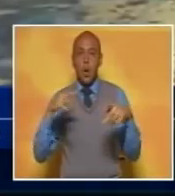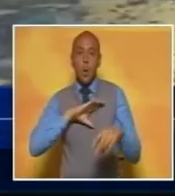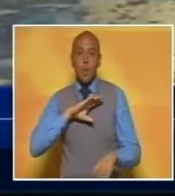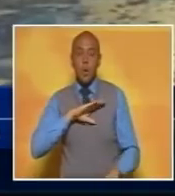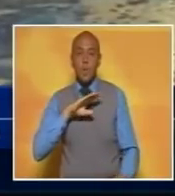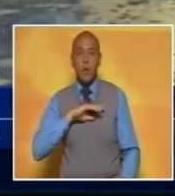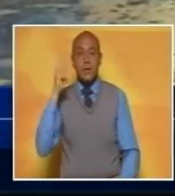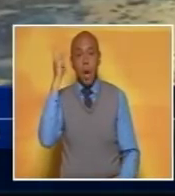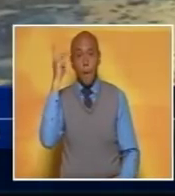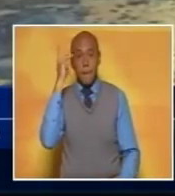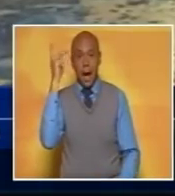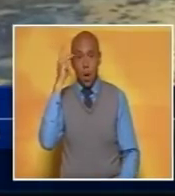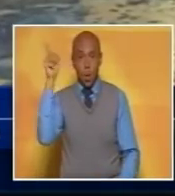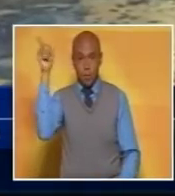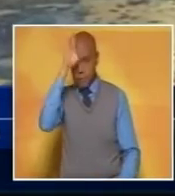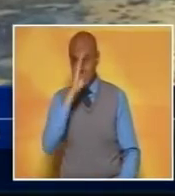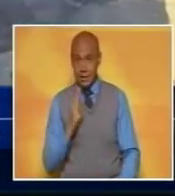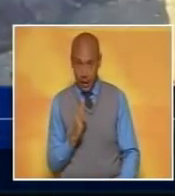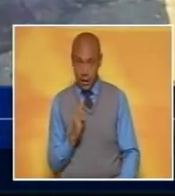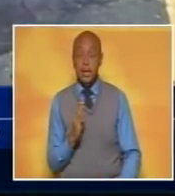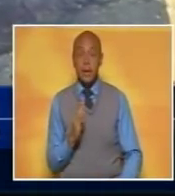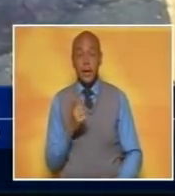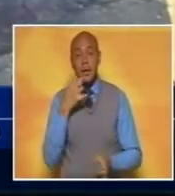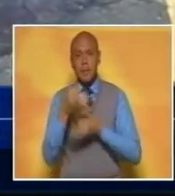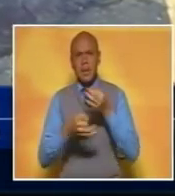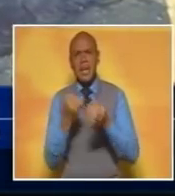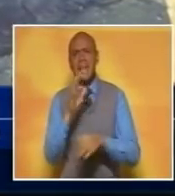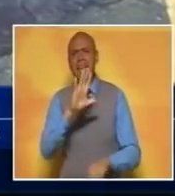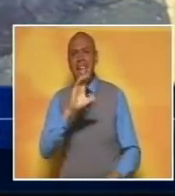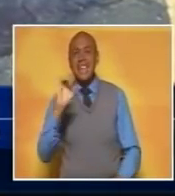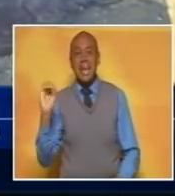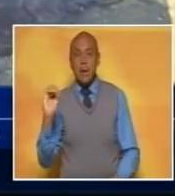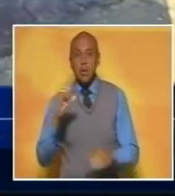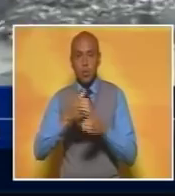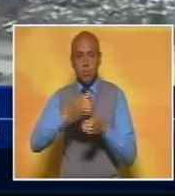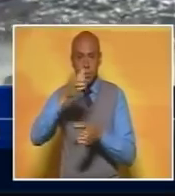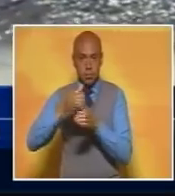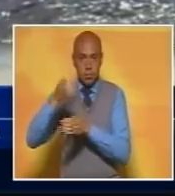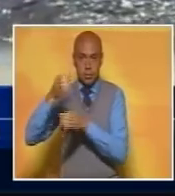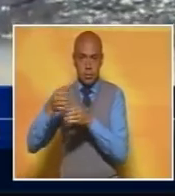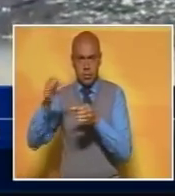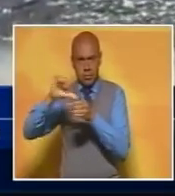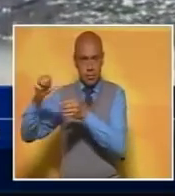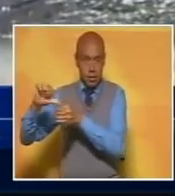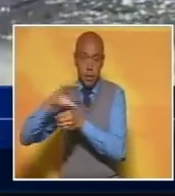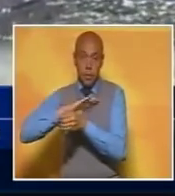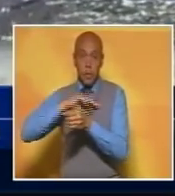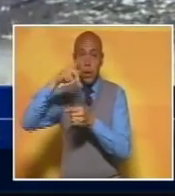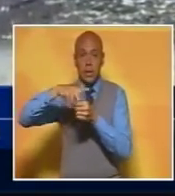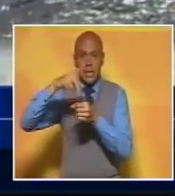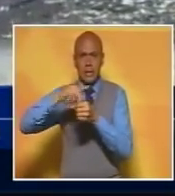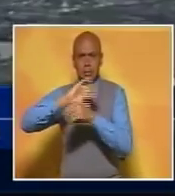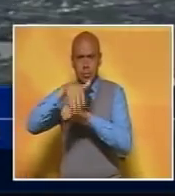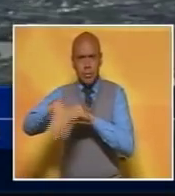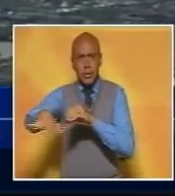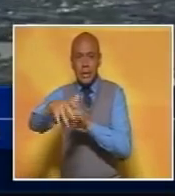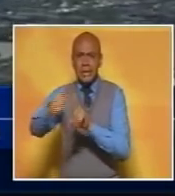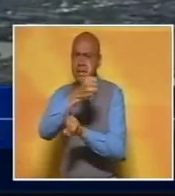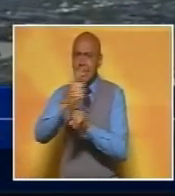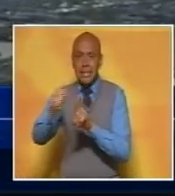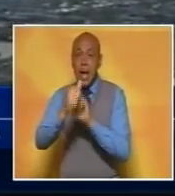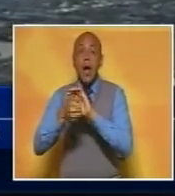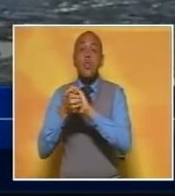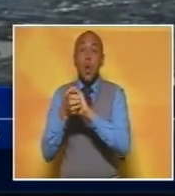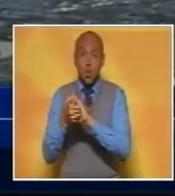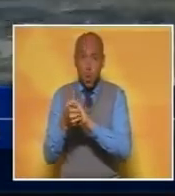Paulo. Hasta el momento se han recogido el equivalente a 500 barriles de crudo que ha afectado al ecosistema marino de la región y a muchas tortugas y aves que